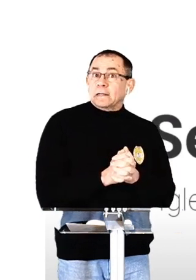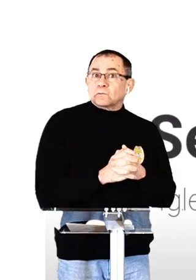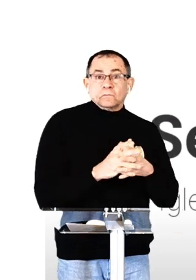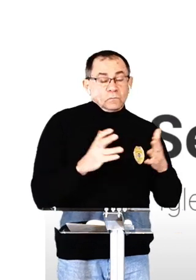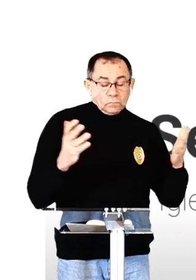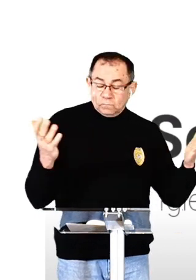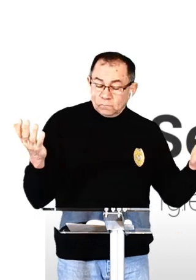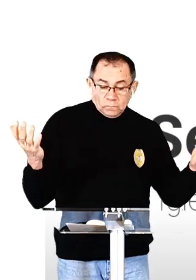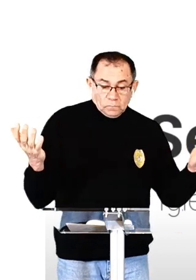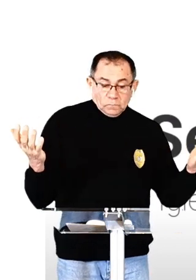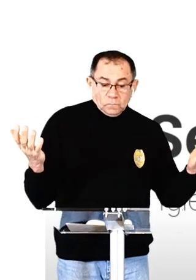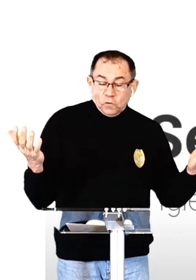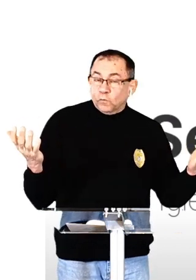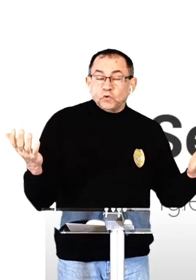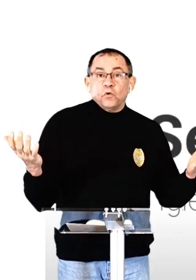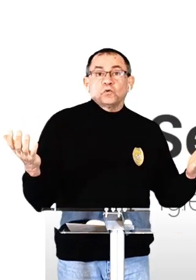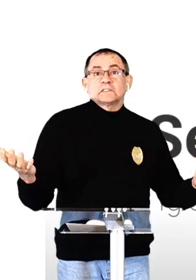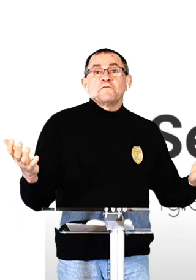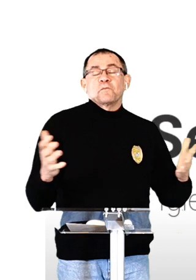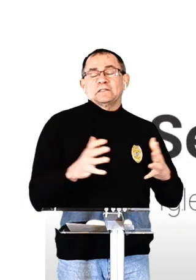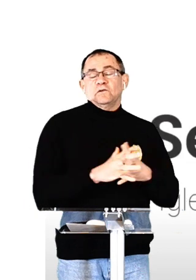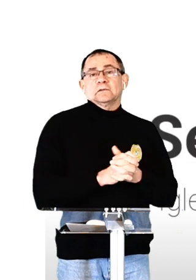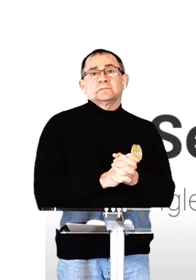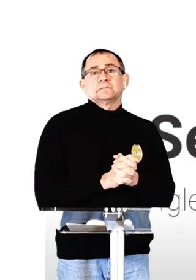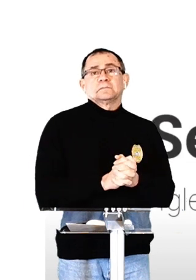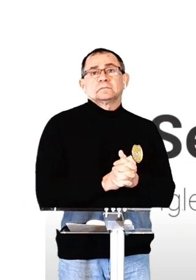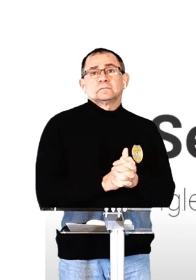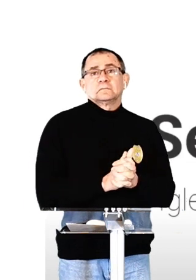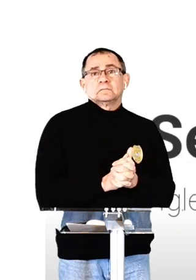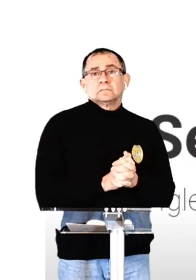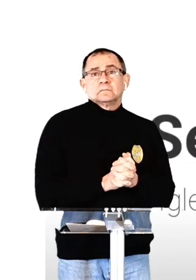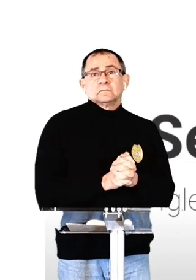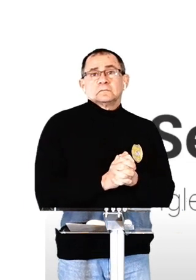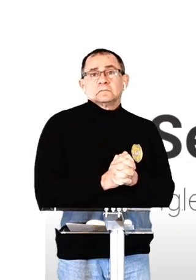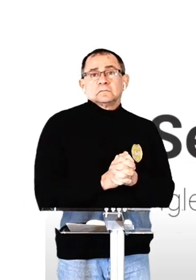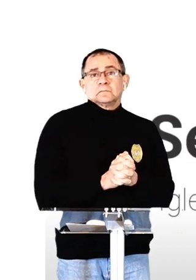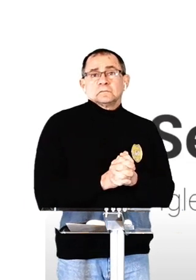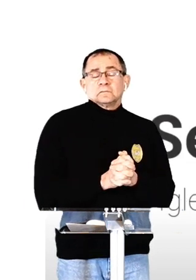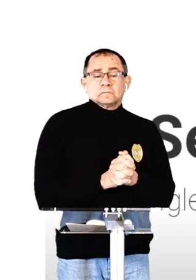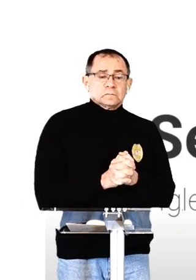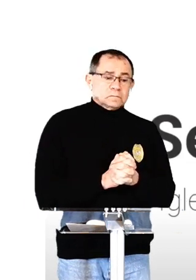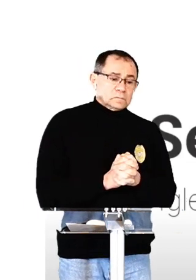para darle con mucho gusto esa información.